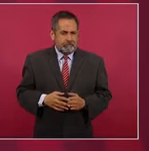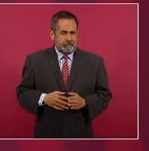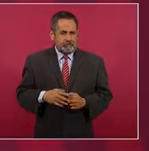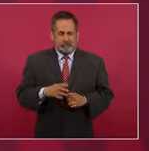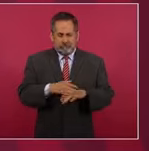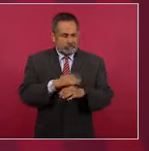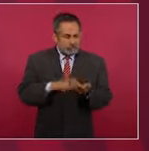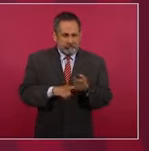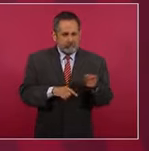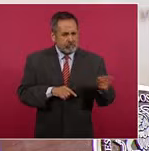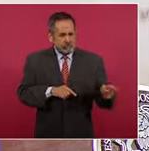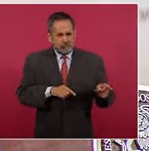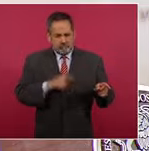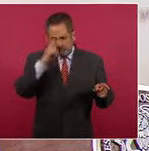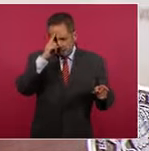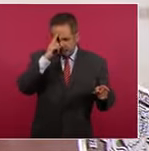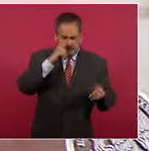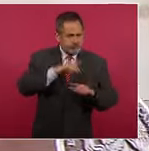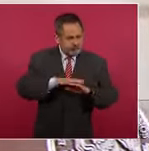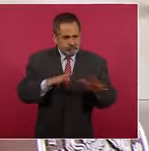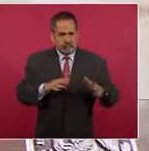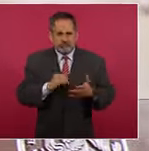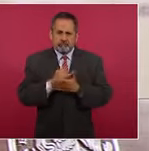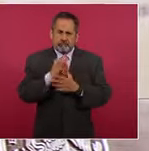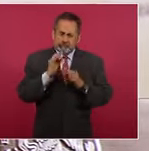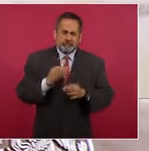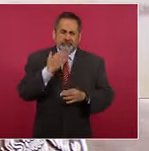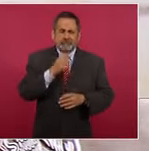ellos decidido